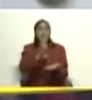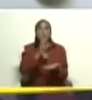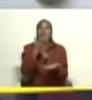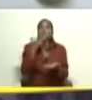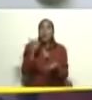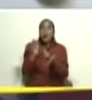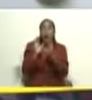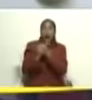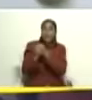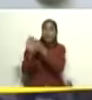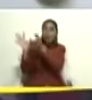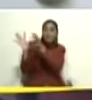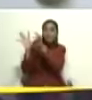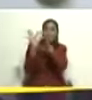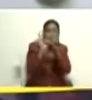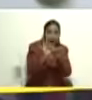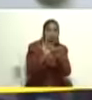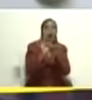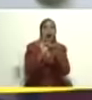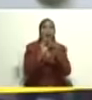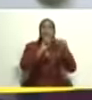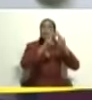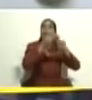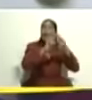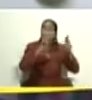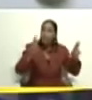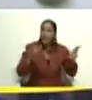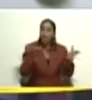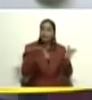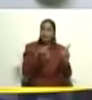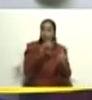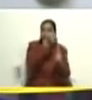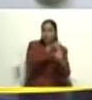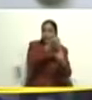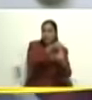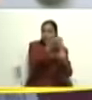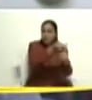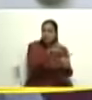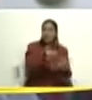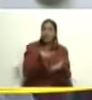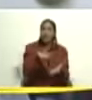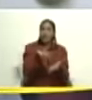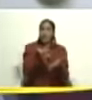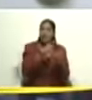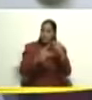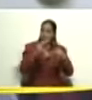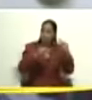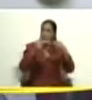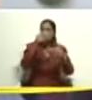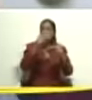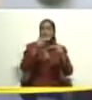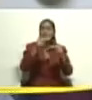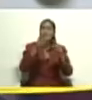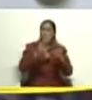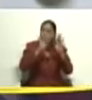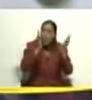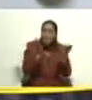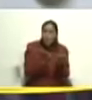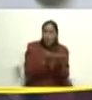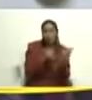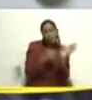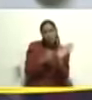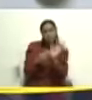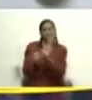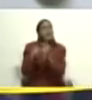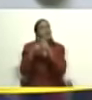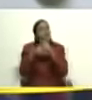al encuentro, a la lucha por la igualdad, a la construcción de un mundo diferente, porque el mundo del siglo XX